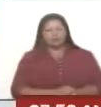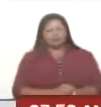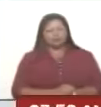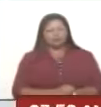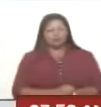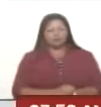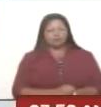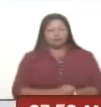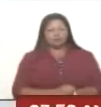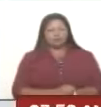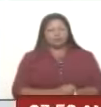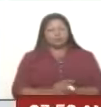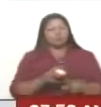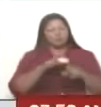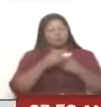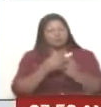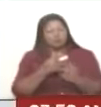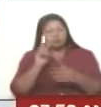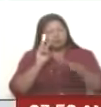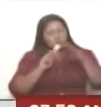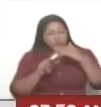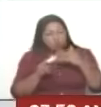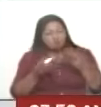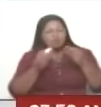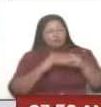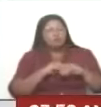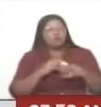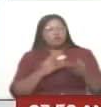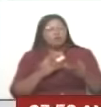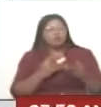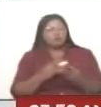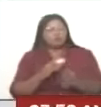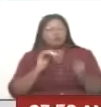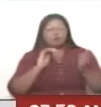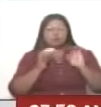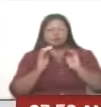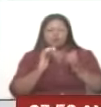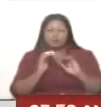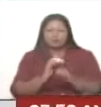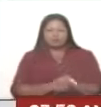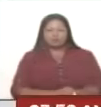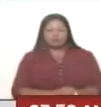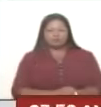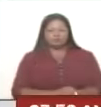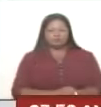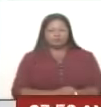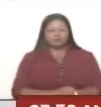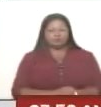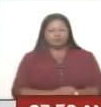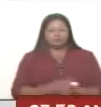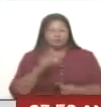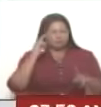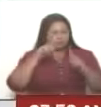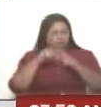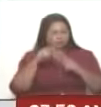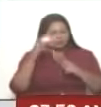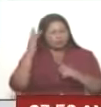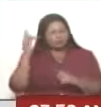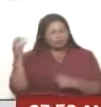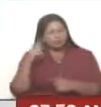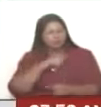de visión, es una cuestión de convicción, es una cuestión de ética, una cuestión de enfoque filosófico.